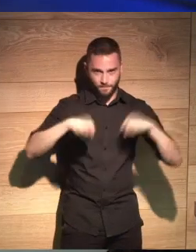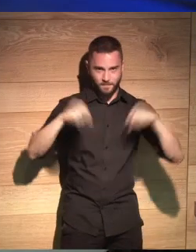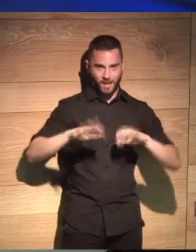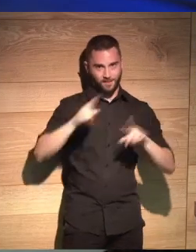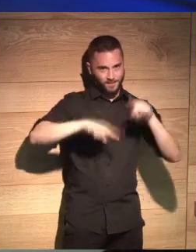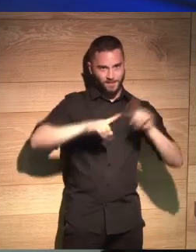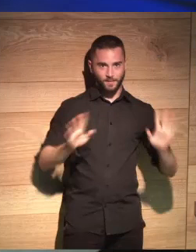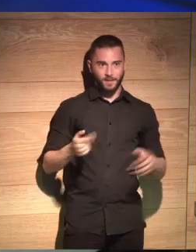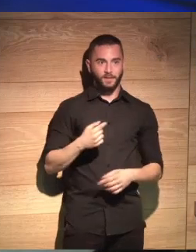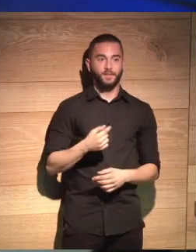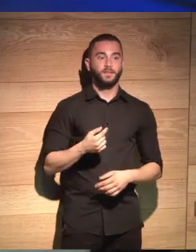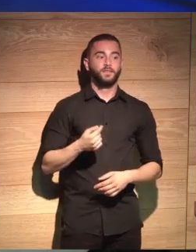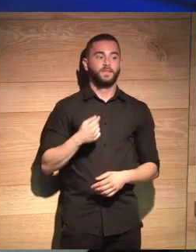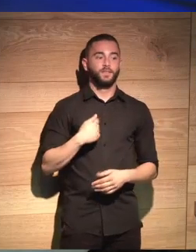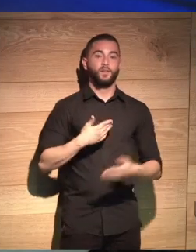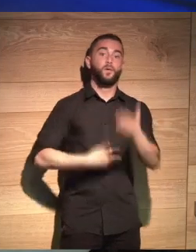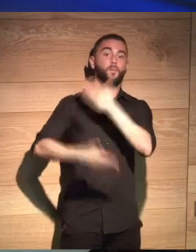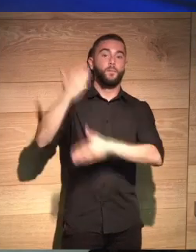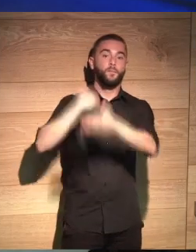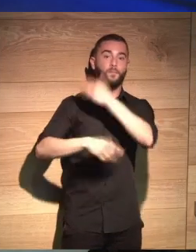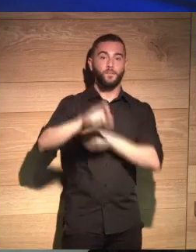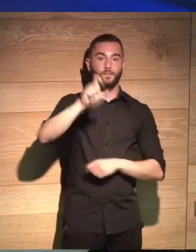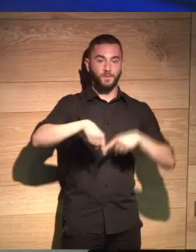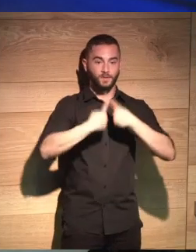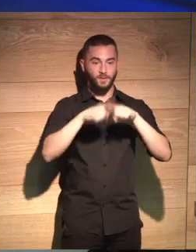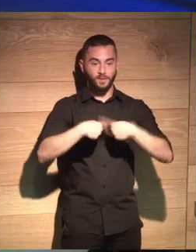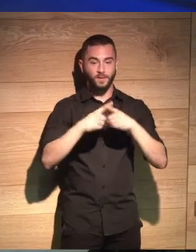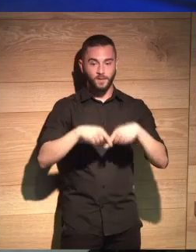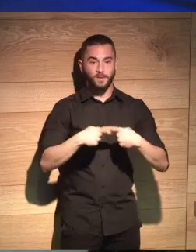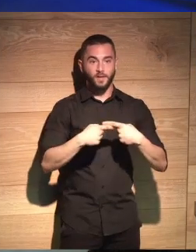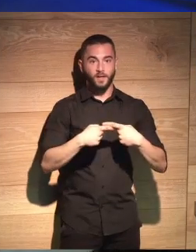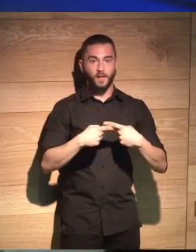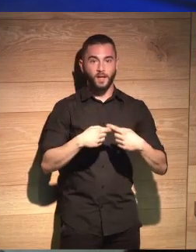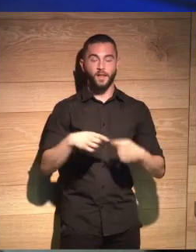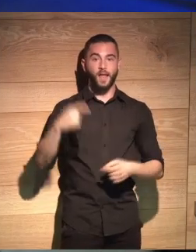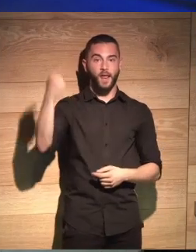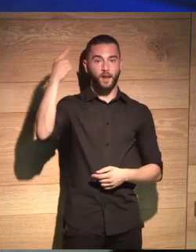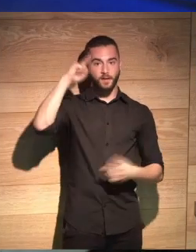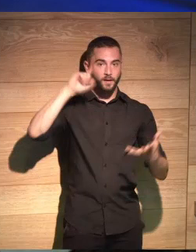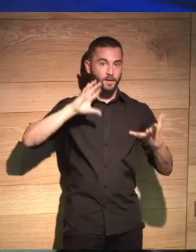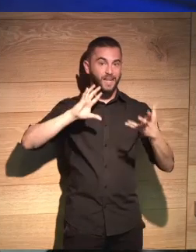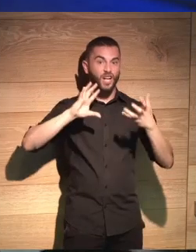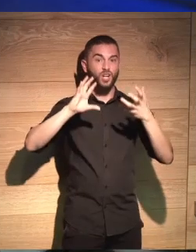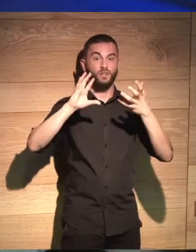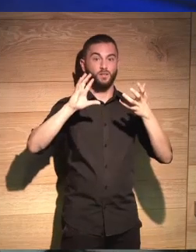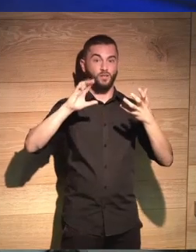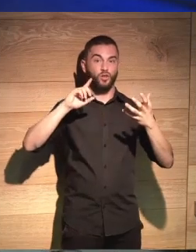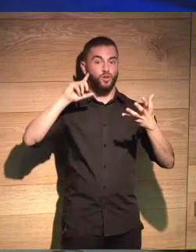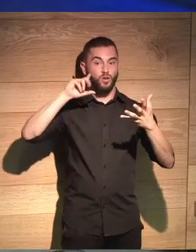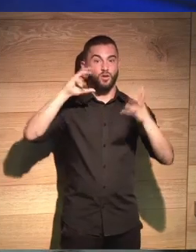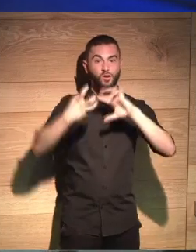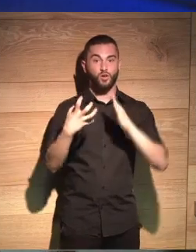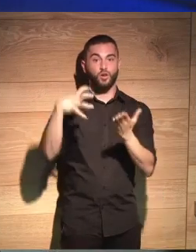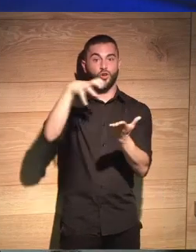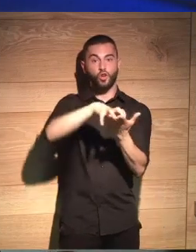tengo un antepasado que lo encerraron en el manicomio de Barcelona por hablar otro idioma. O sea, por hablar otro idioma. Sí. ¿Y qué idioma era?